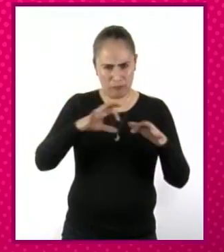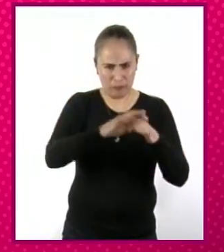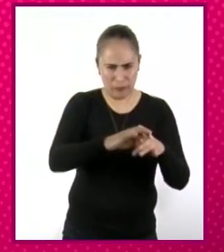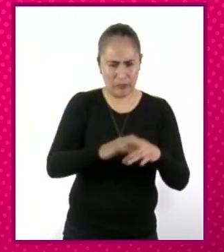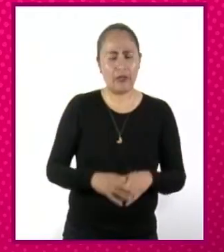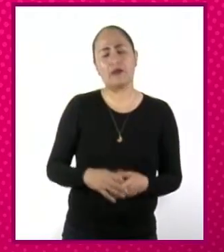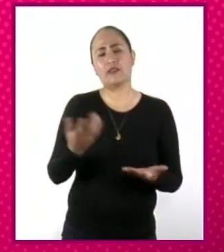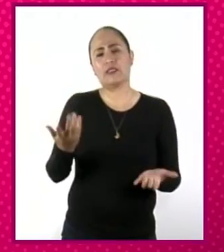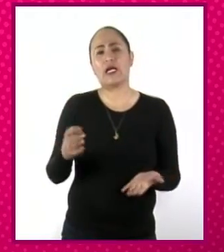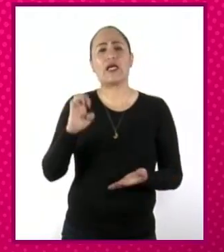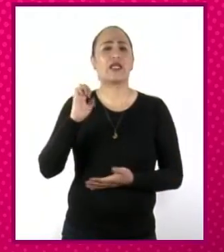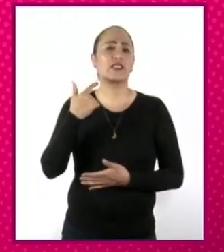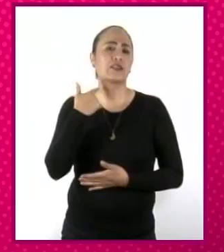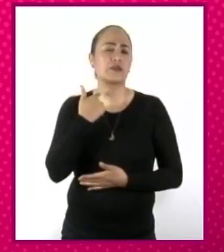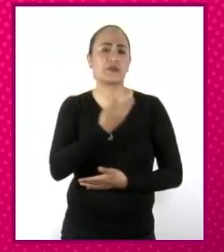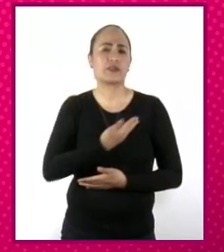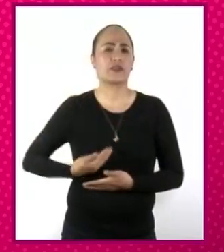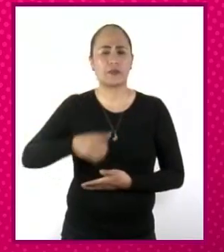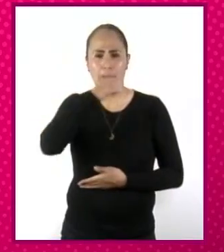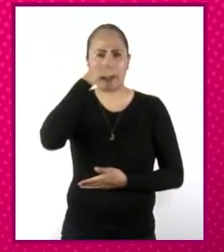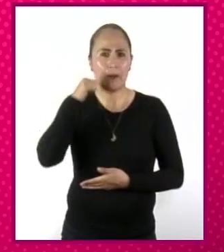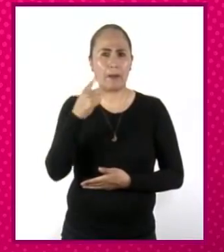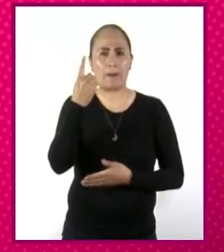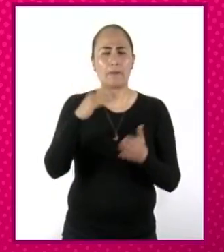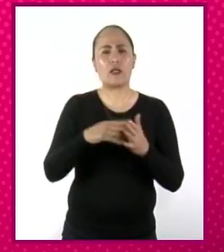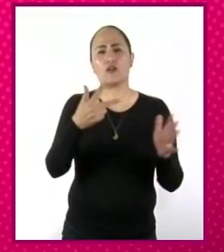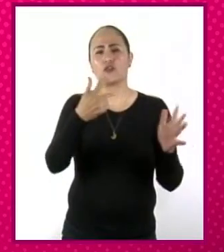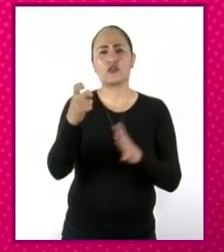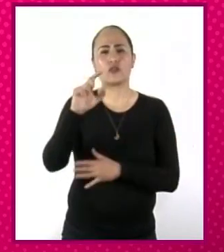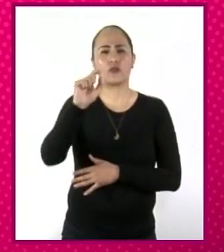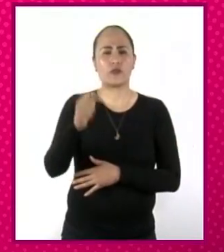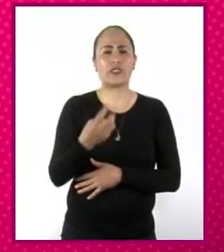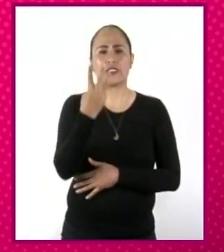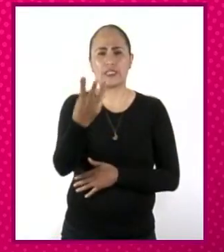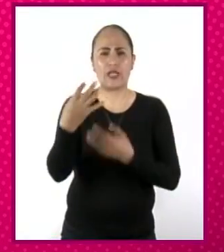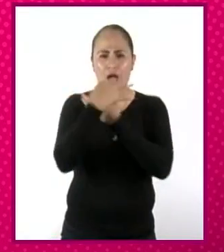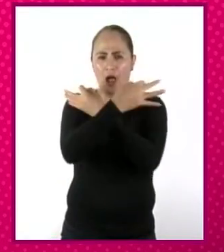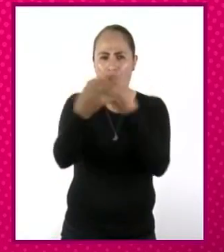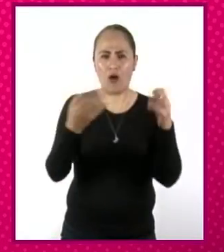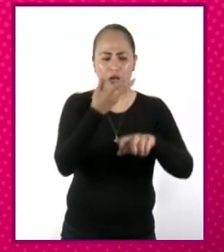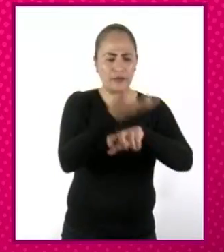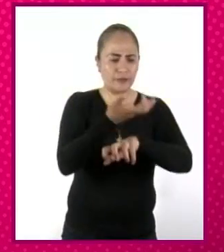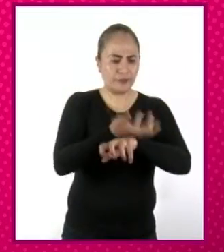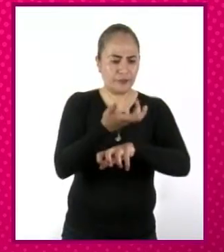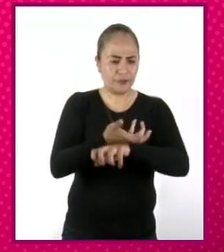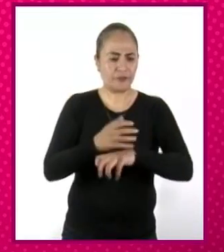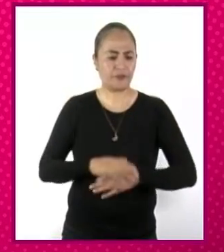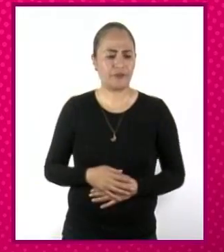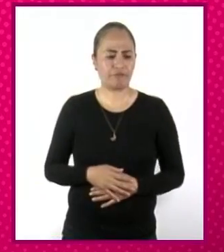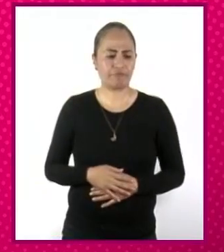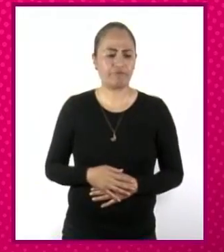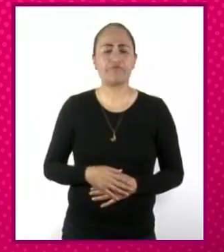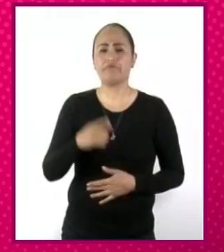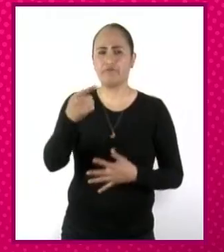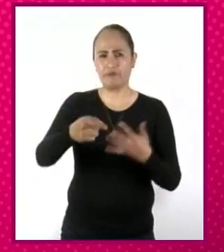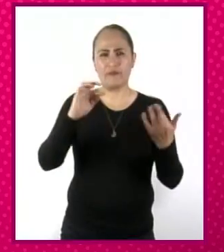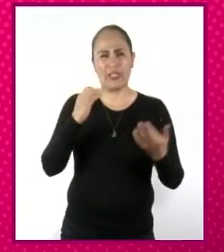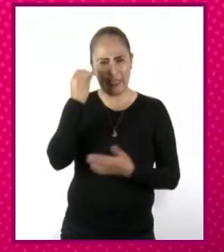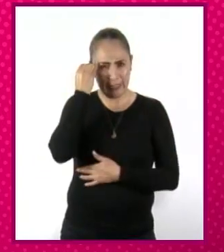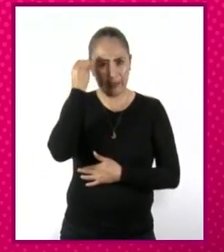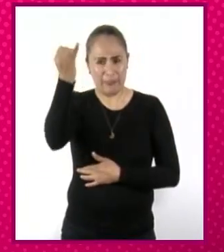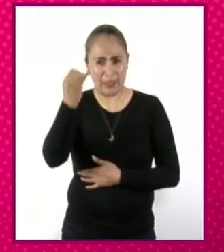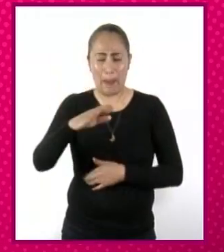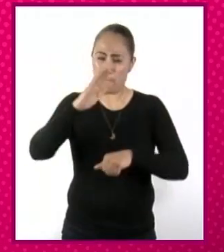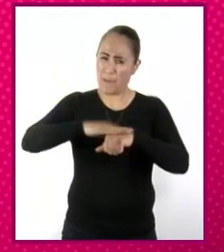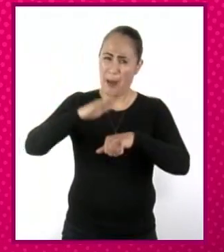Benito Juárez, hay que recordar que en 1823 Estados Unidos anunció al mundo la doctrina Monroe. En su origen, esta doctrina no es expansionista